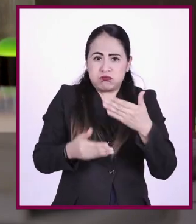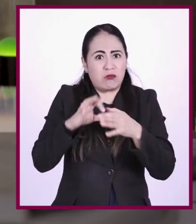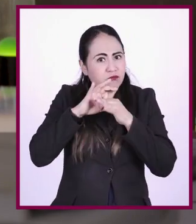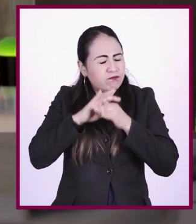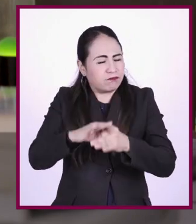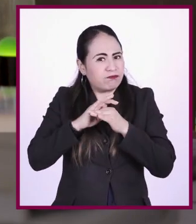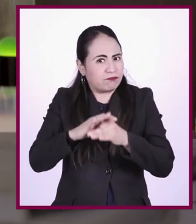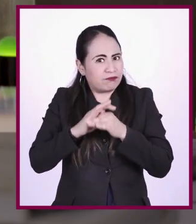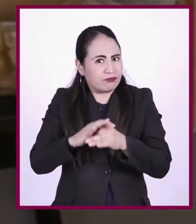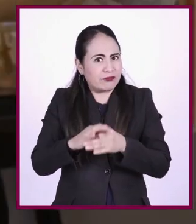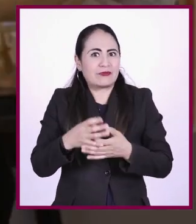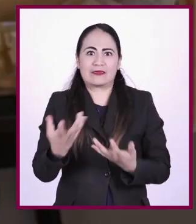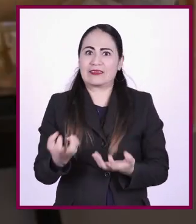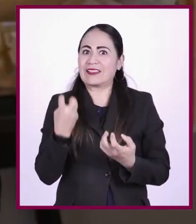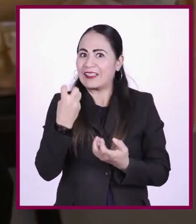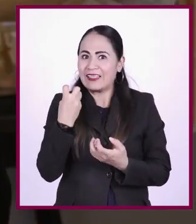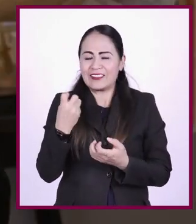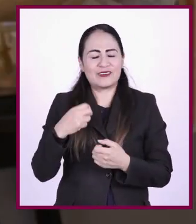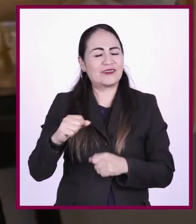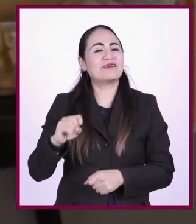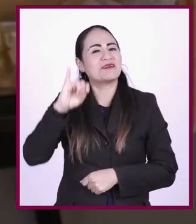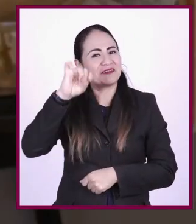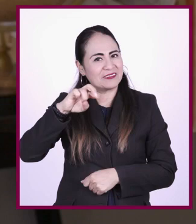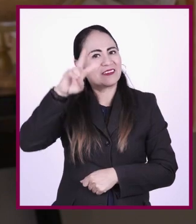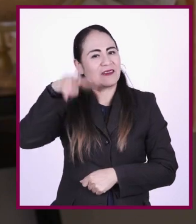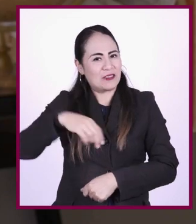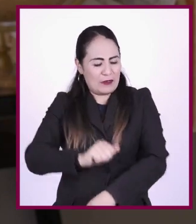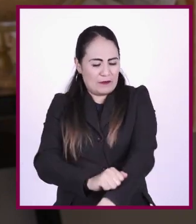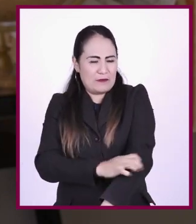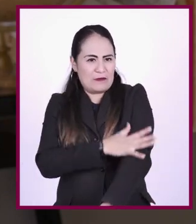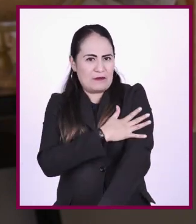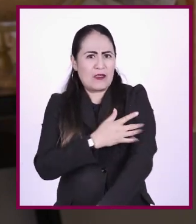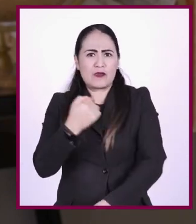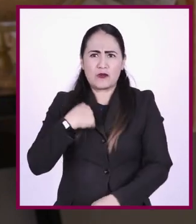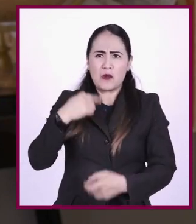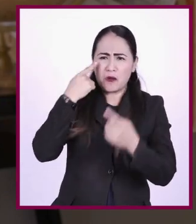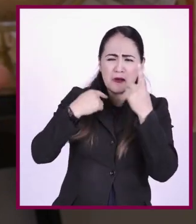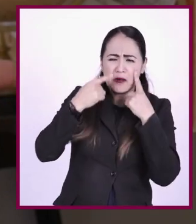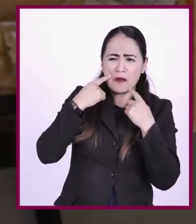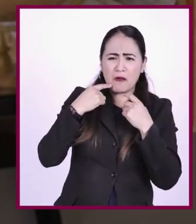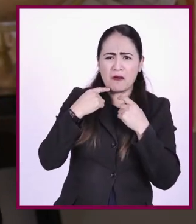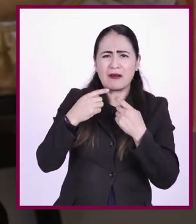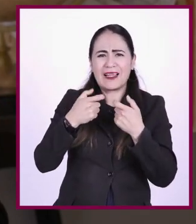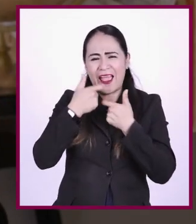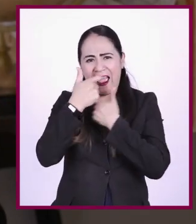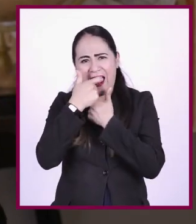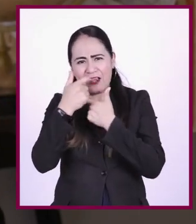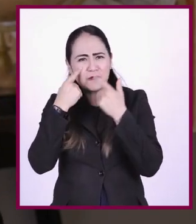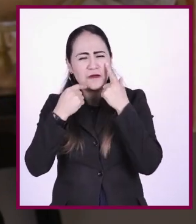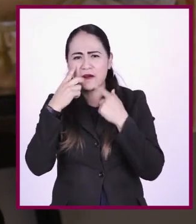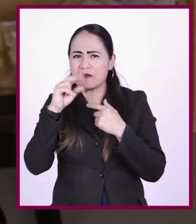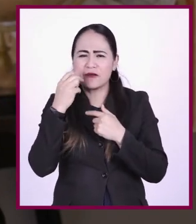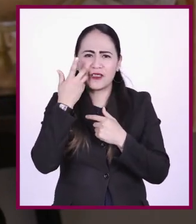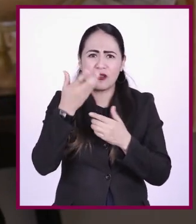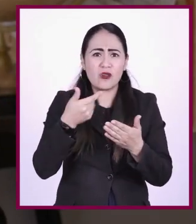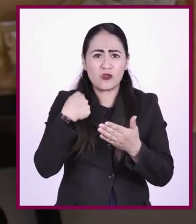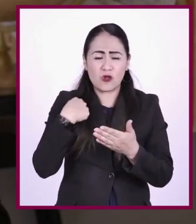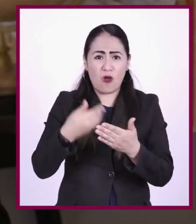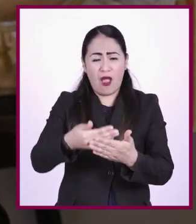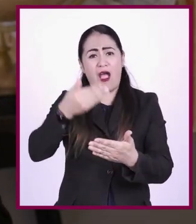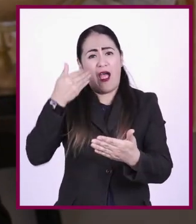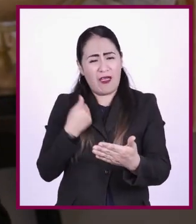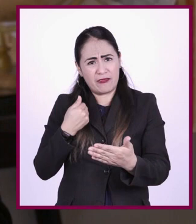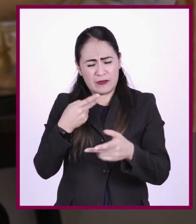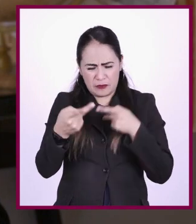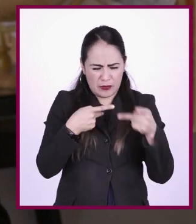proceso mucho más de lo que creemos. ¡Qué emoción! Y es que río por no llorar, porque antes de preparar bien